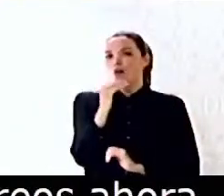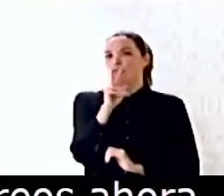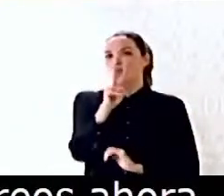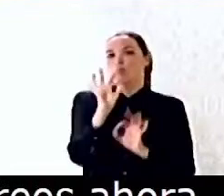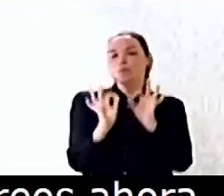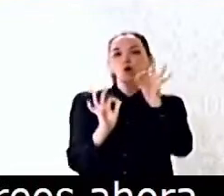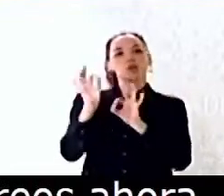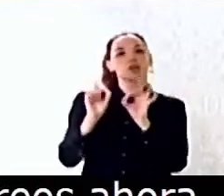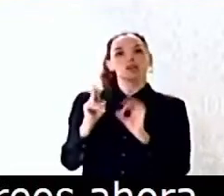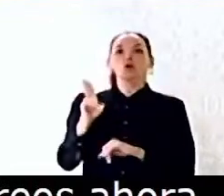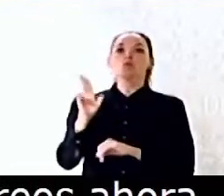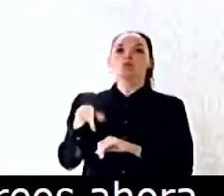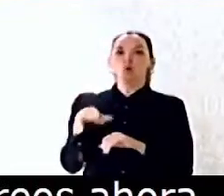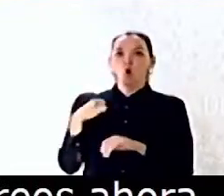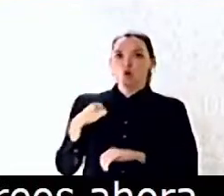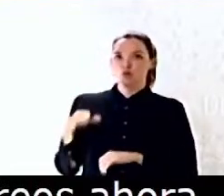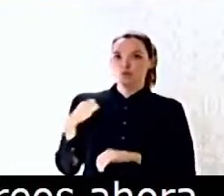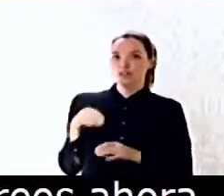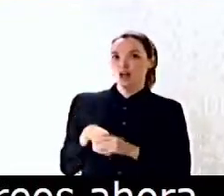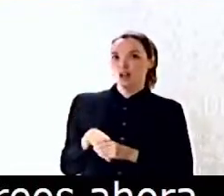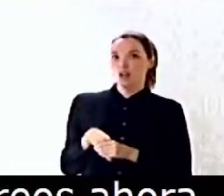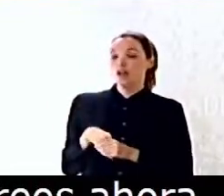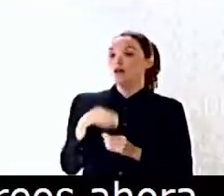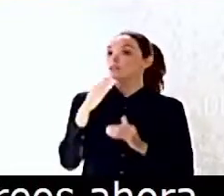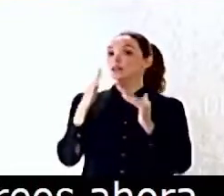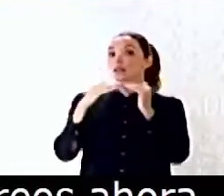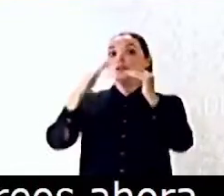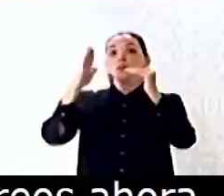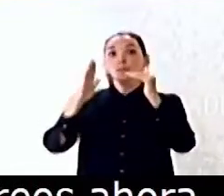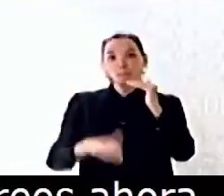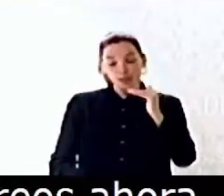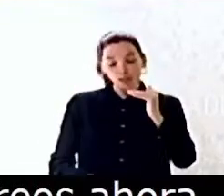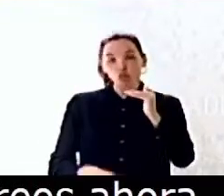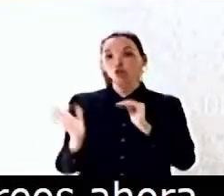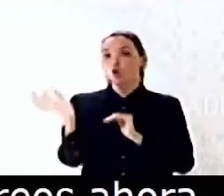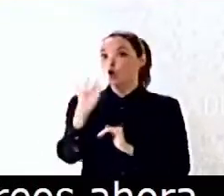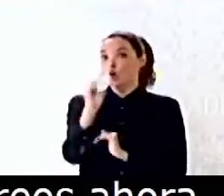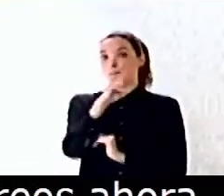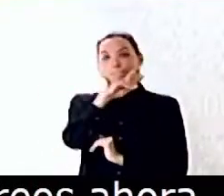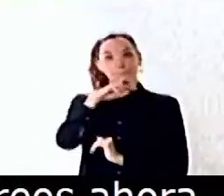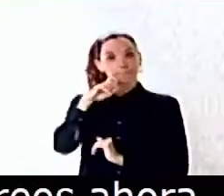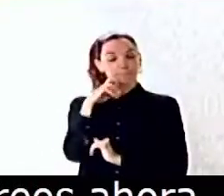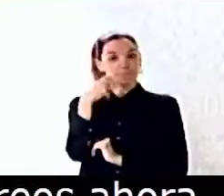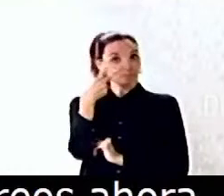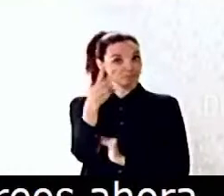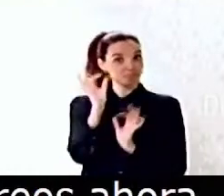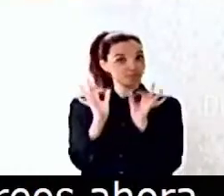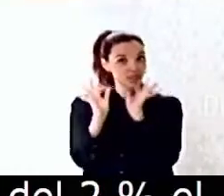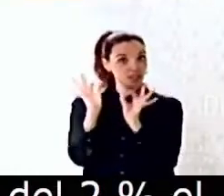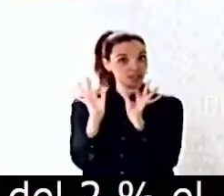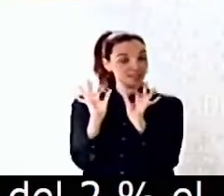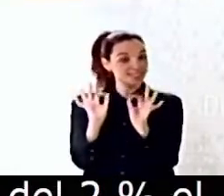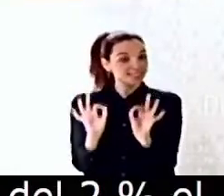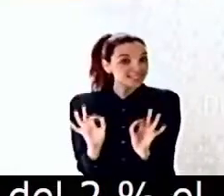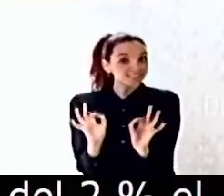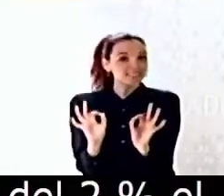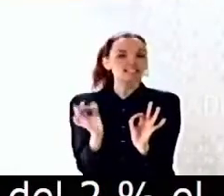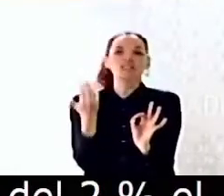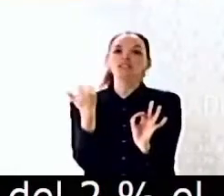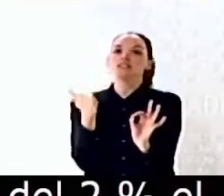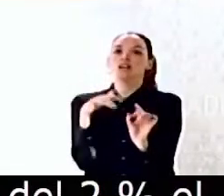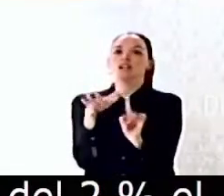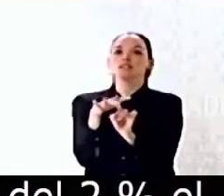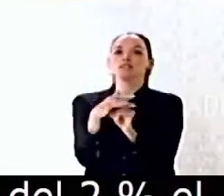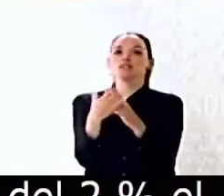ocupación hospitalaria, como les he dicho, pues si baja del 2% o está en el 2%, el indicador de ocupación hospitalaria está en nueva normalidad.